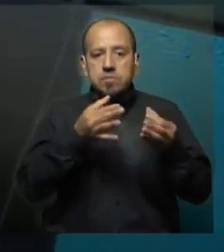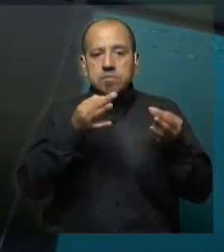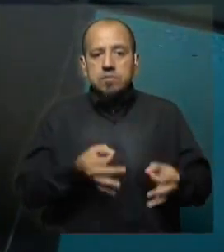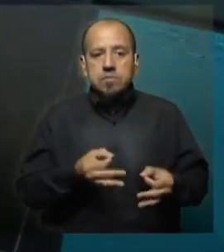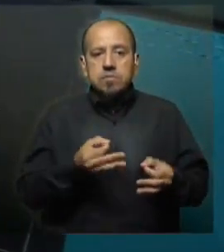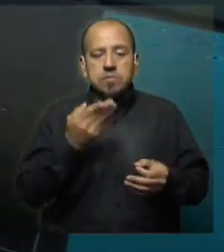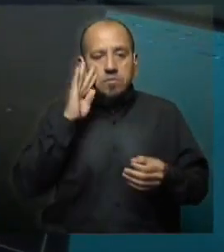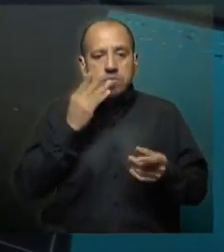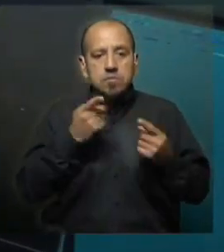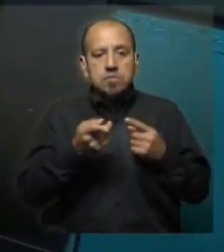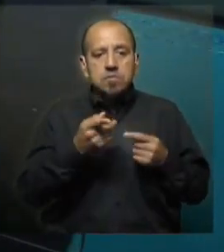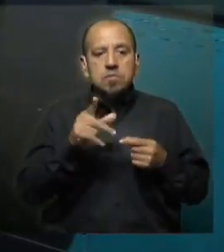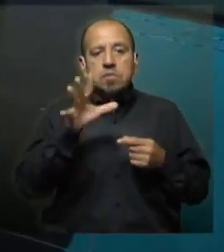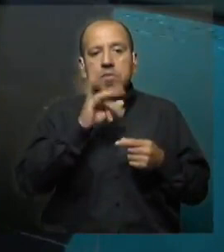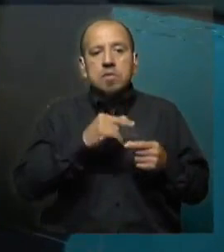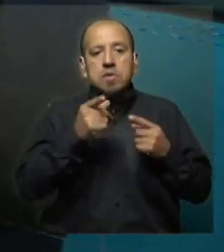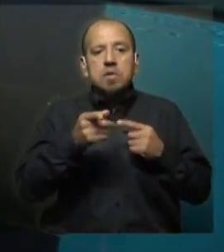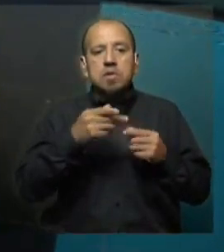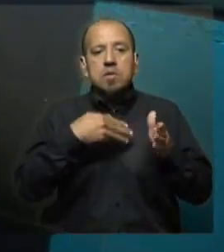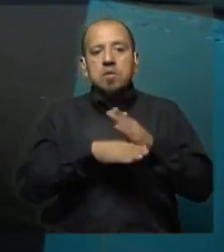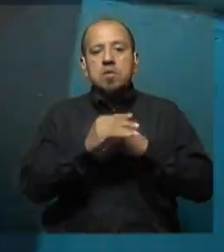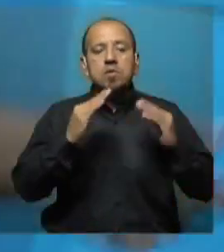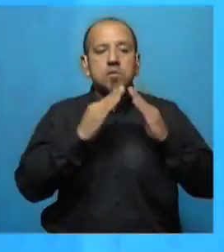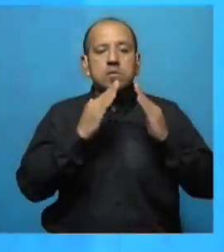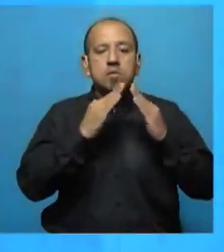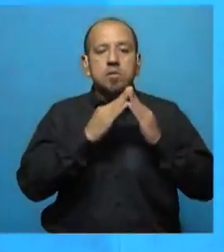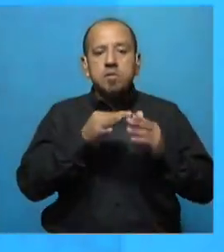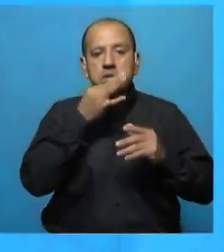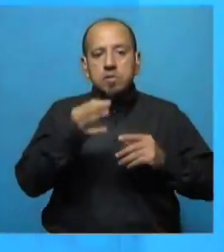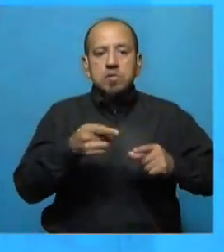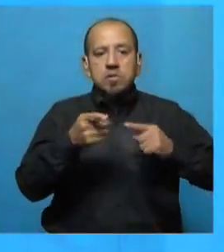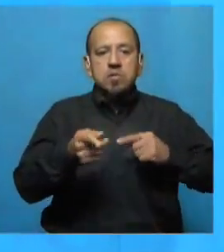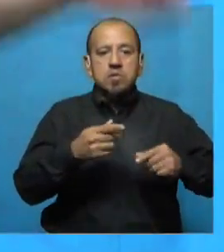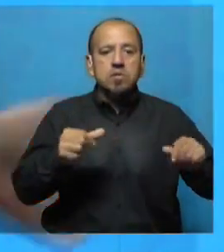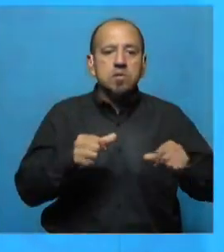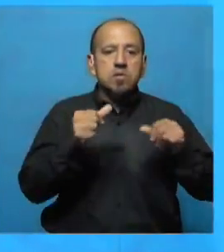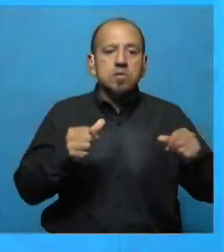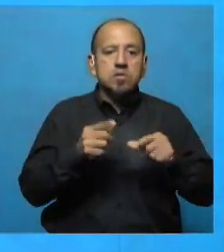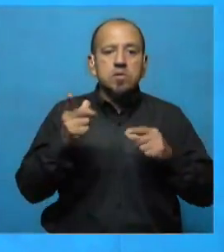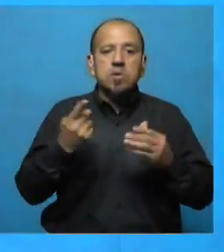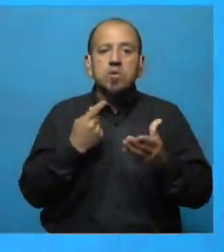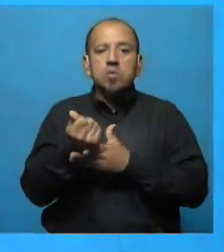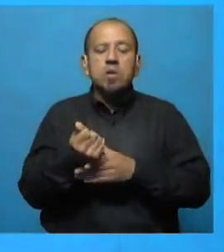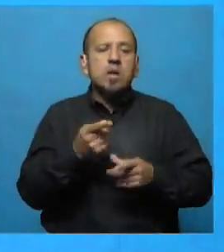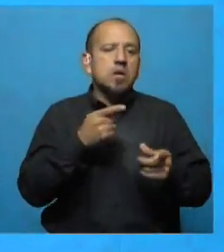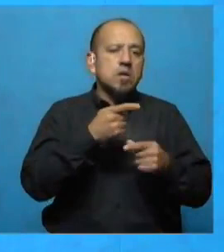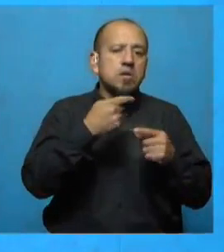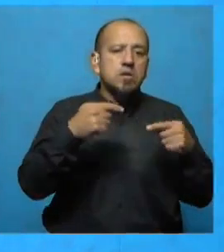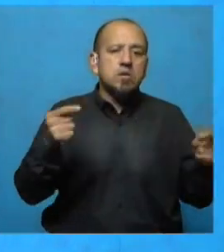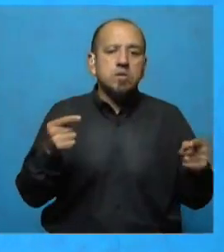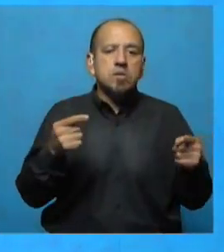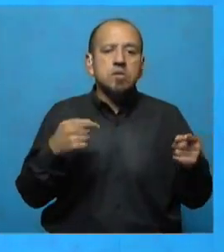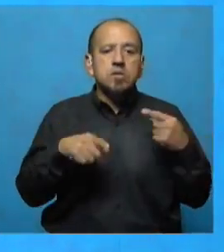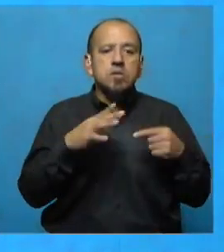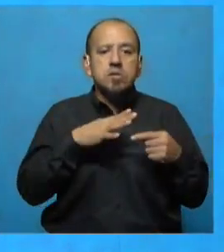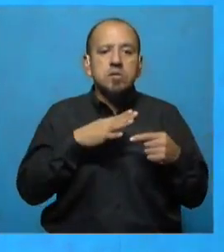no sos un desconocido y nosotros somos todos los días entrando a la casa de la gente recomendándole cosas diciéndole lo que hay que hacer lo que no hay que hacer lo que está bien lo que está mal y bueno loco